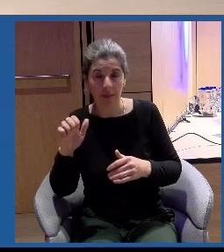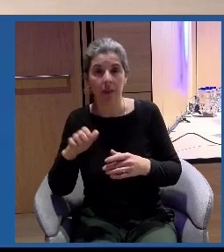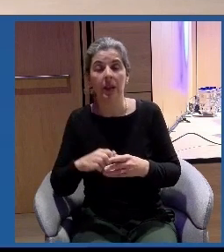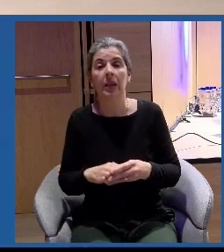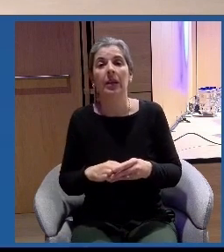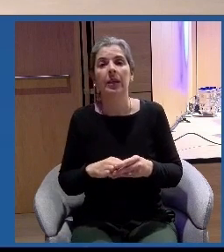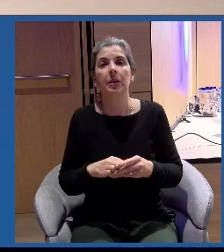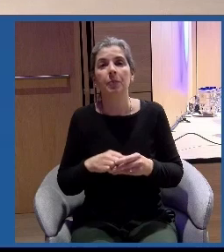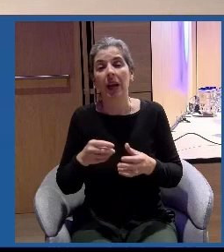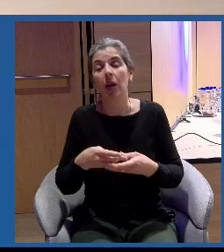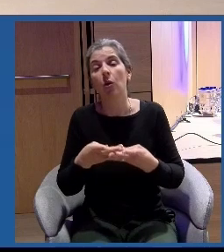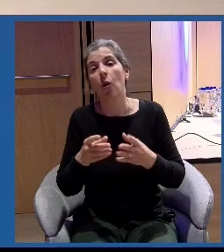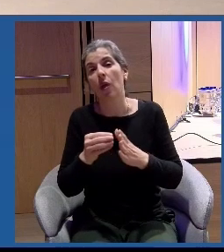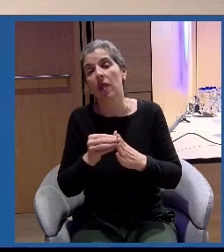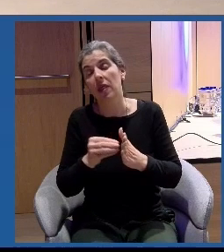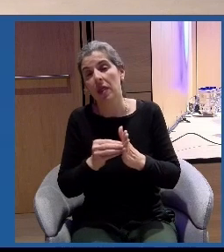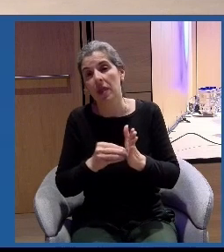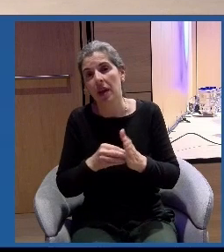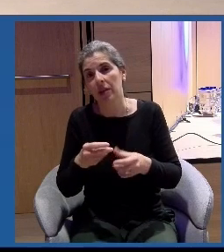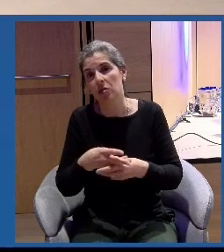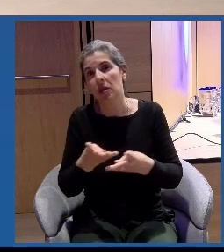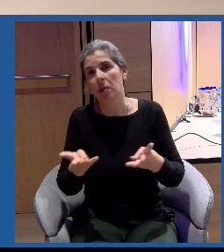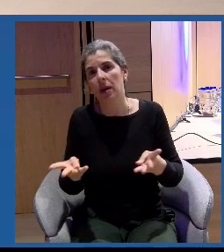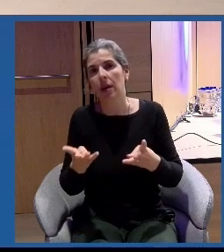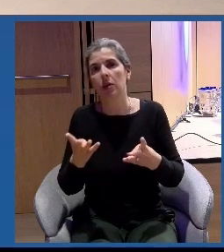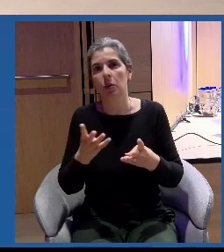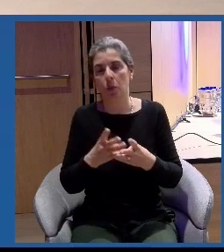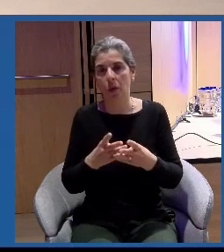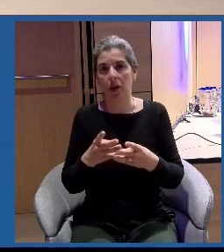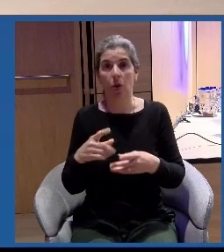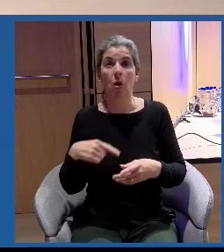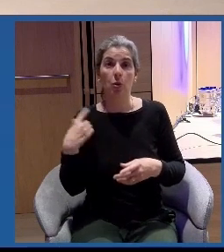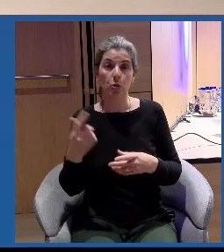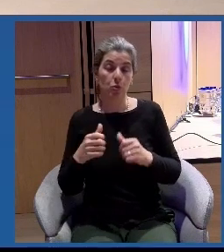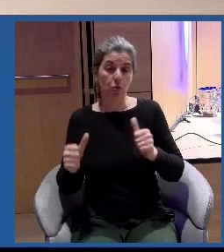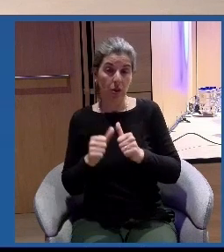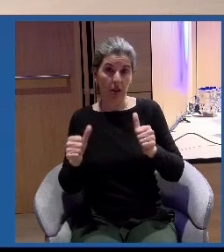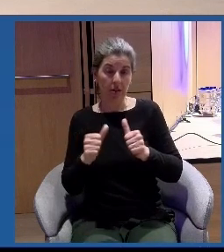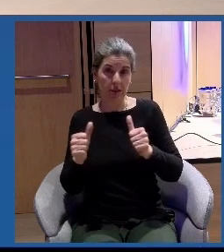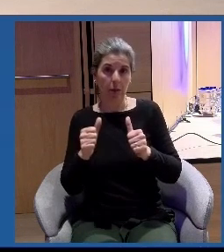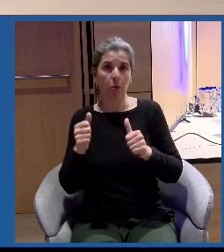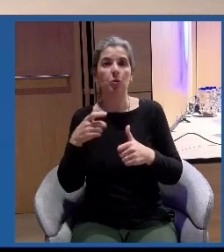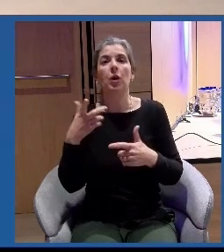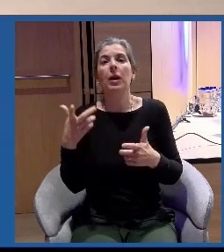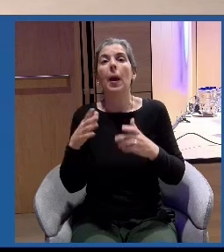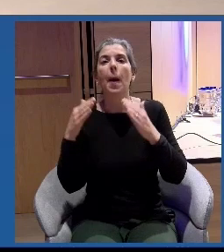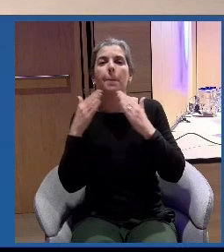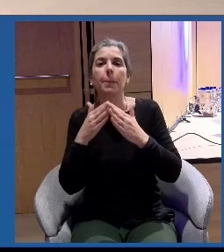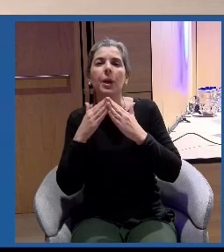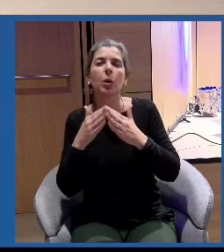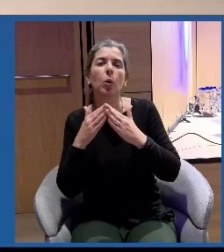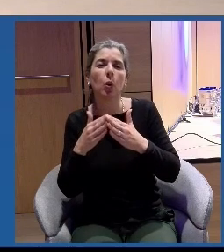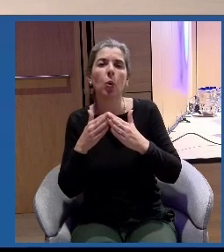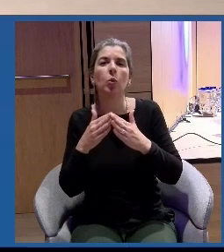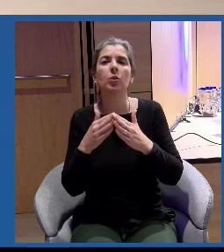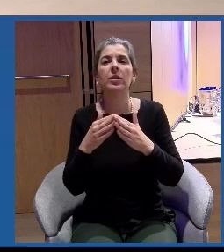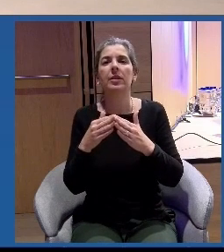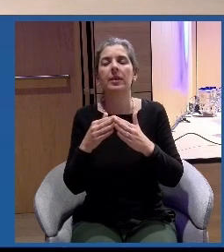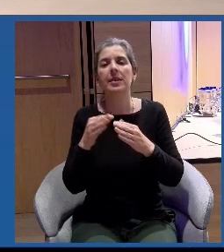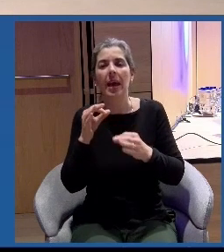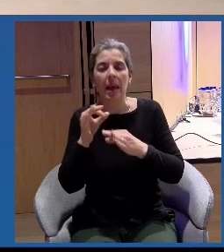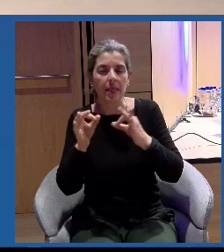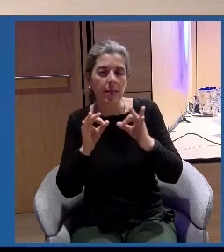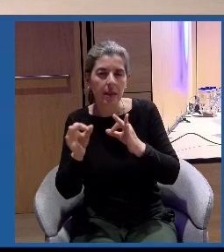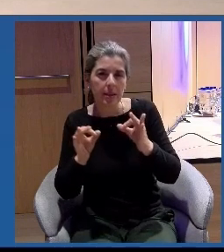en los indicadores que construimos en el INTAI justamente hay un par de preguntas que están pensadas y diseñadas para relevar el cumplimiento de la